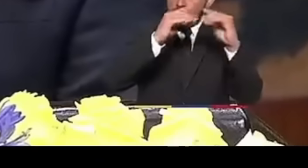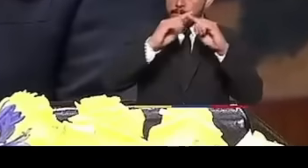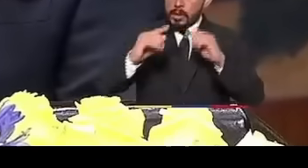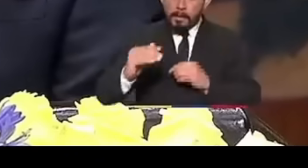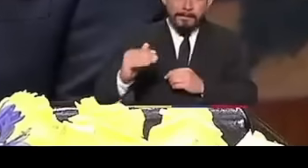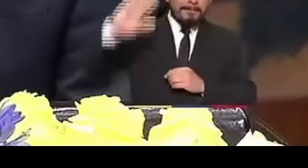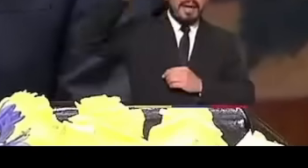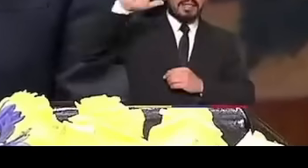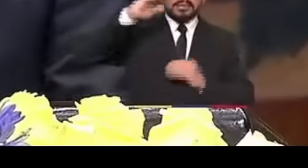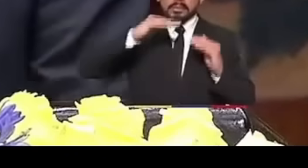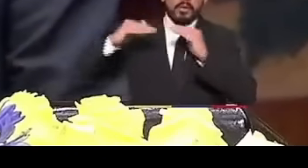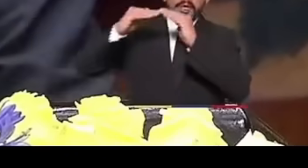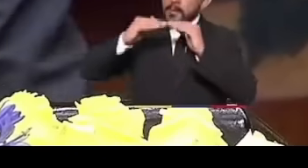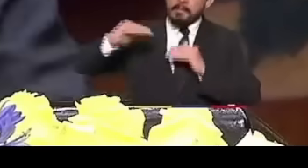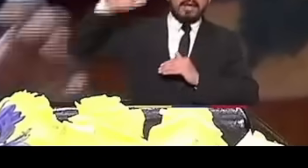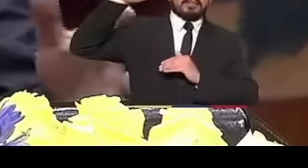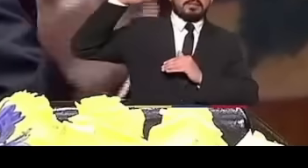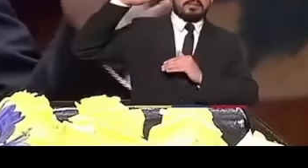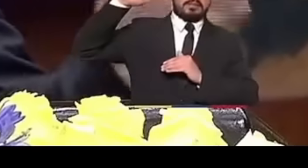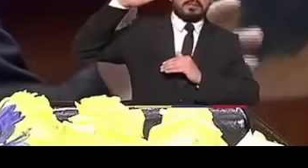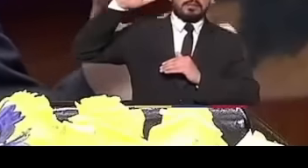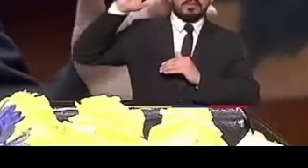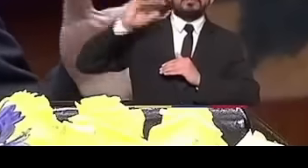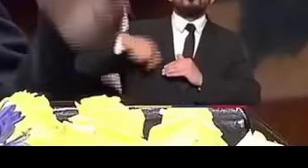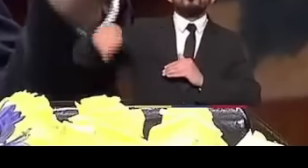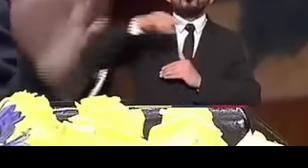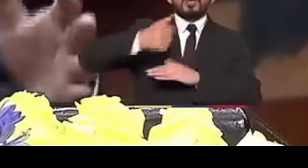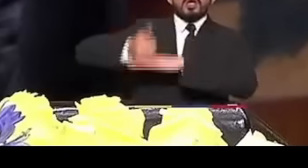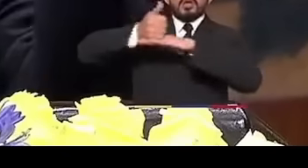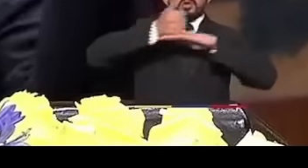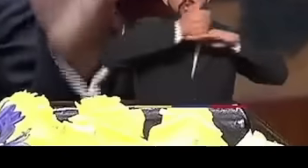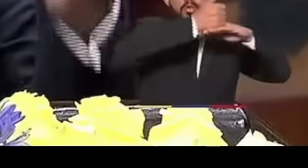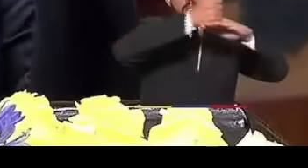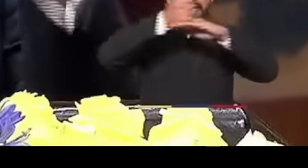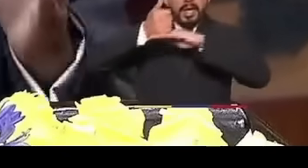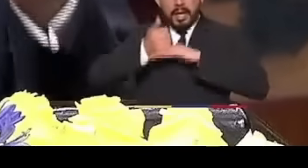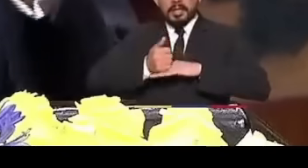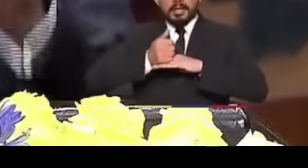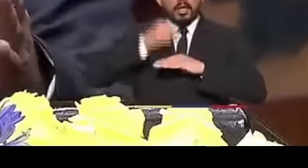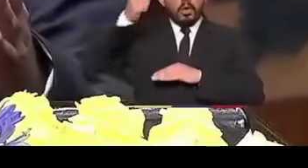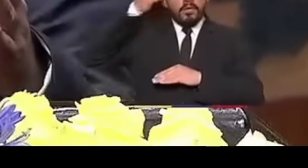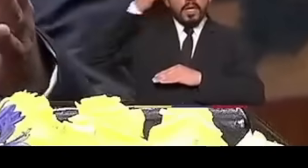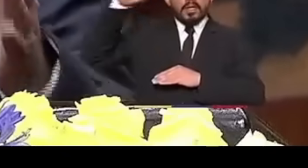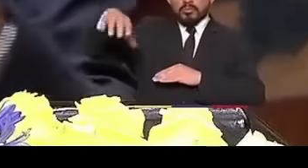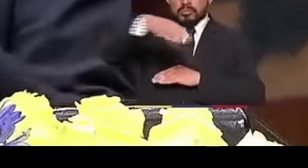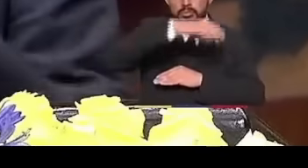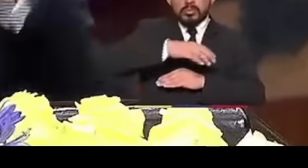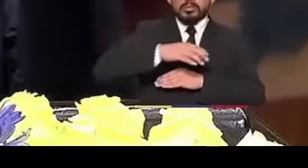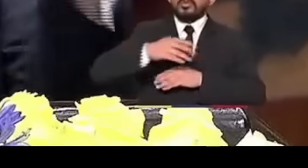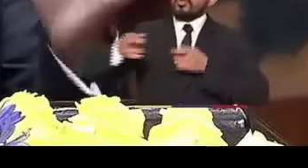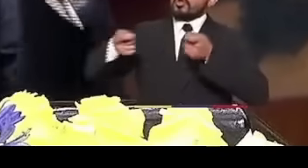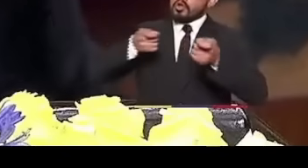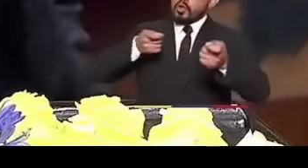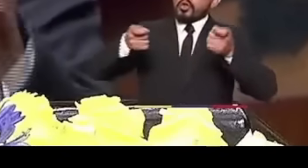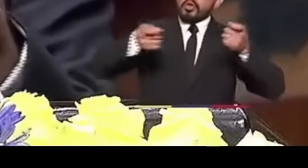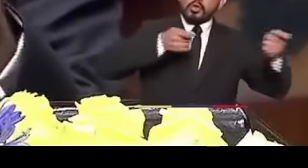no son el proceso democrático. Los poderes del Estado deben ser necesariamente limitados, deben tener un